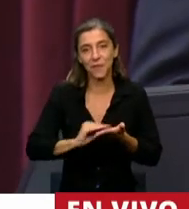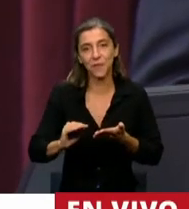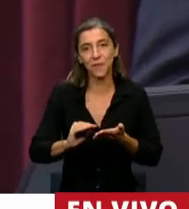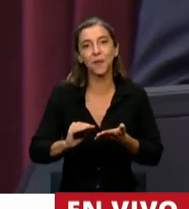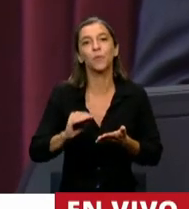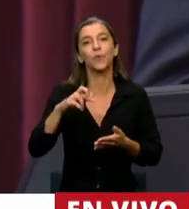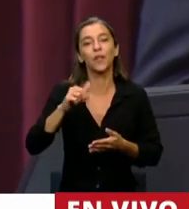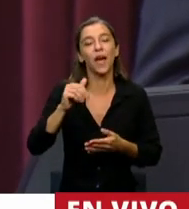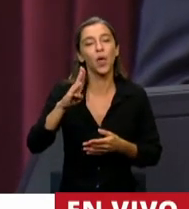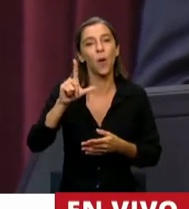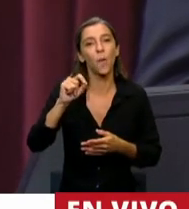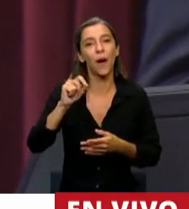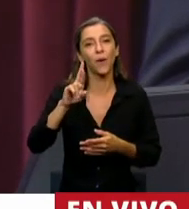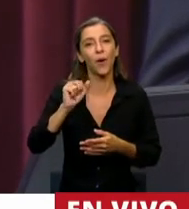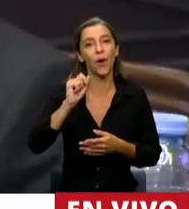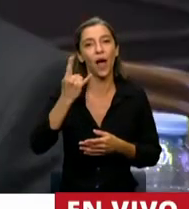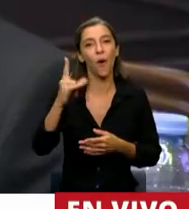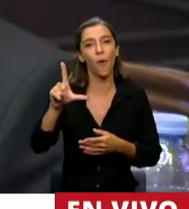diputado Pablo Raúl Shedlin.